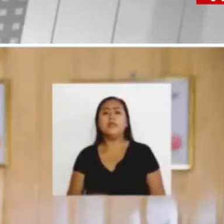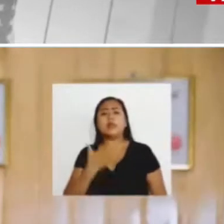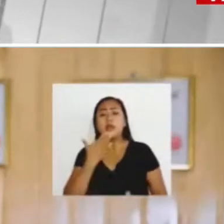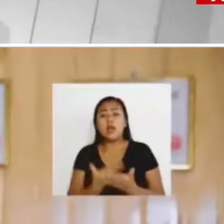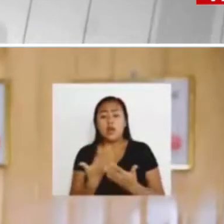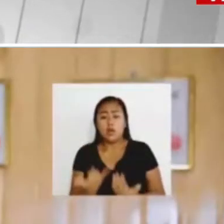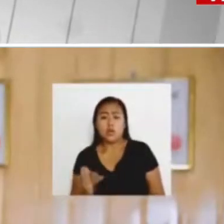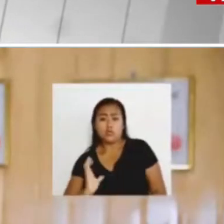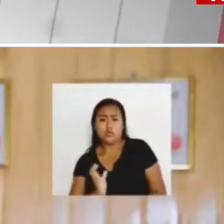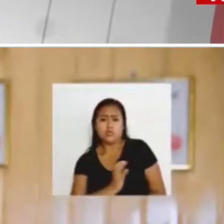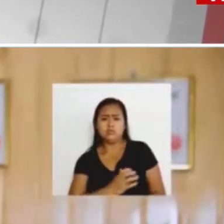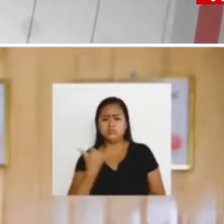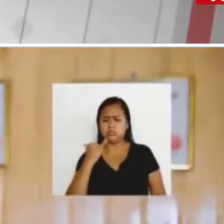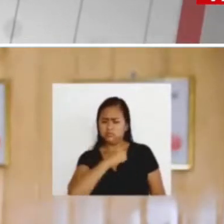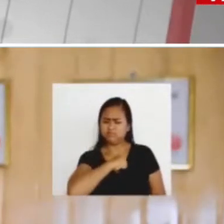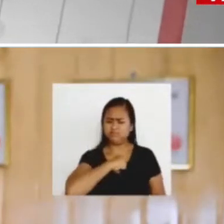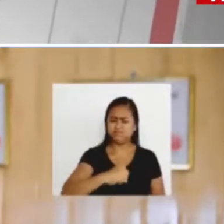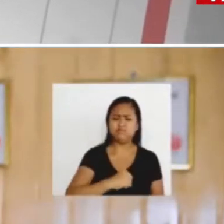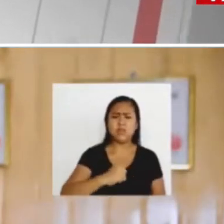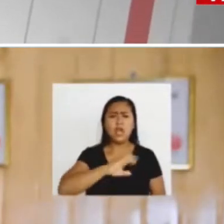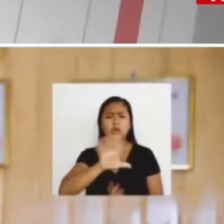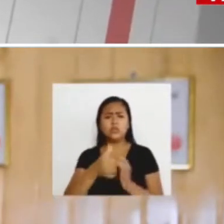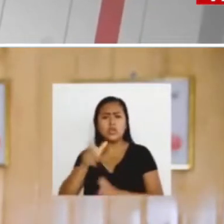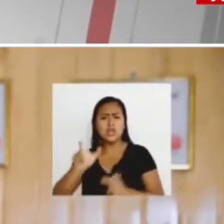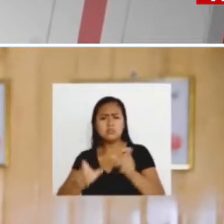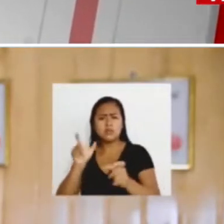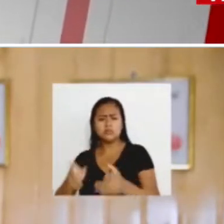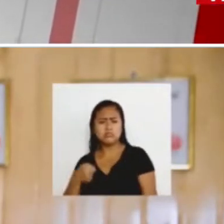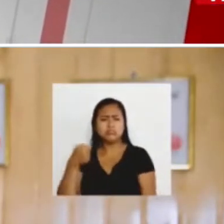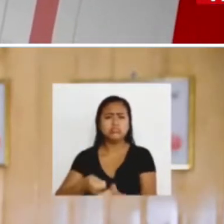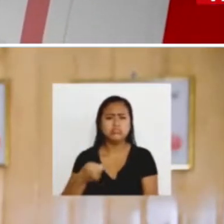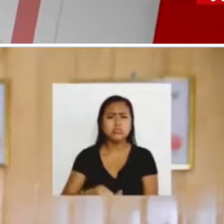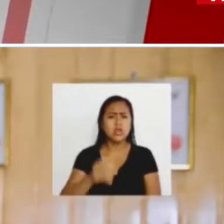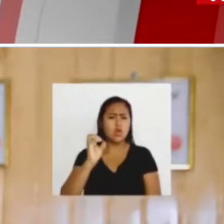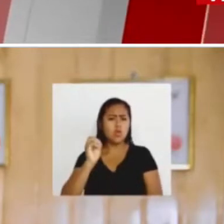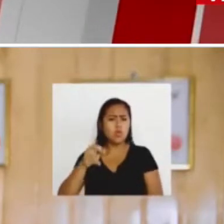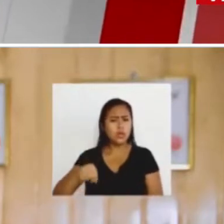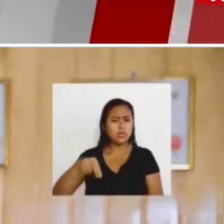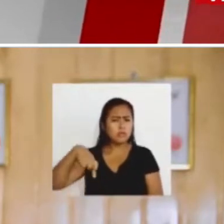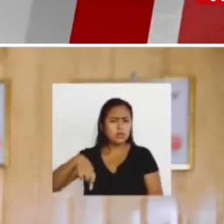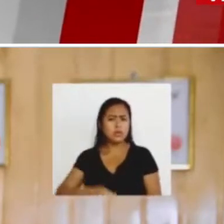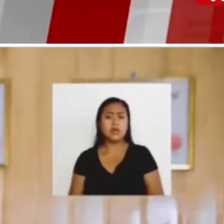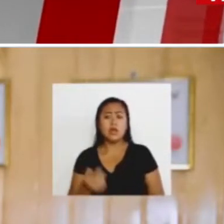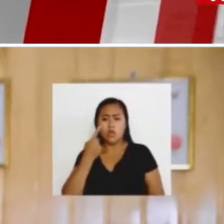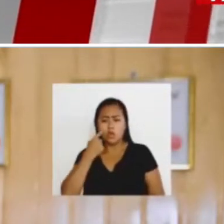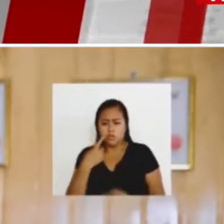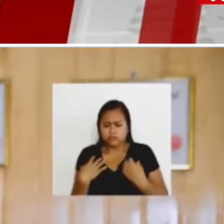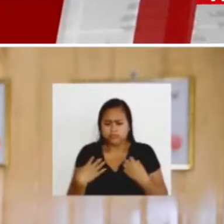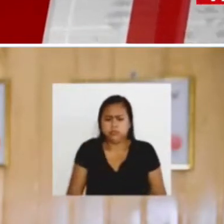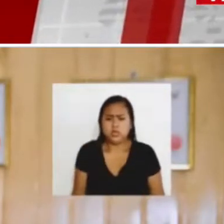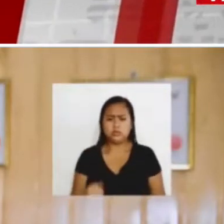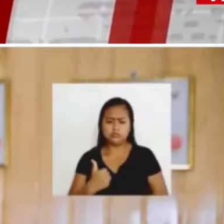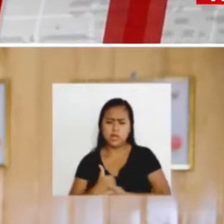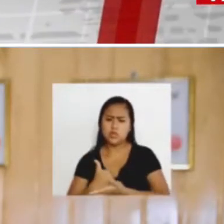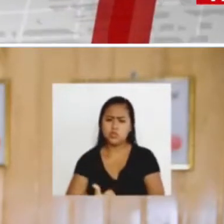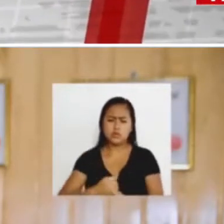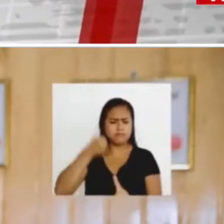veces han frustrado esto, las aspiraciones de una gran cantidad de gente que desea vivir dignamente, en paz, tranquilidad,